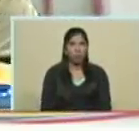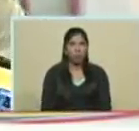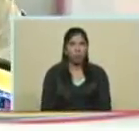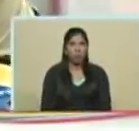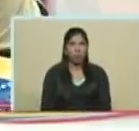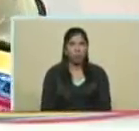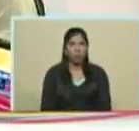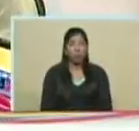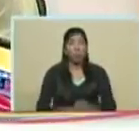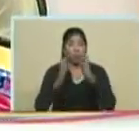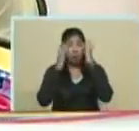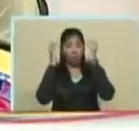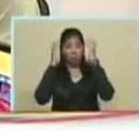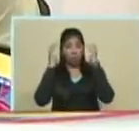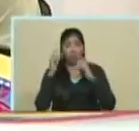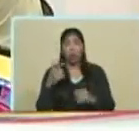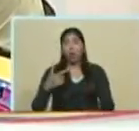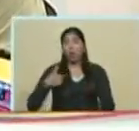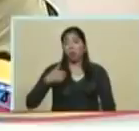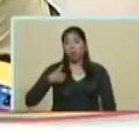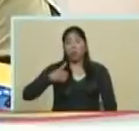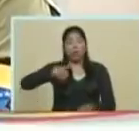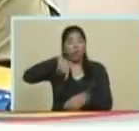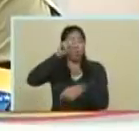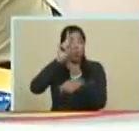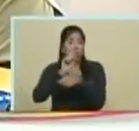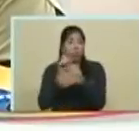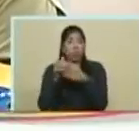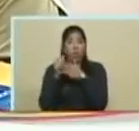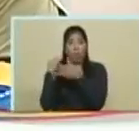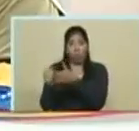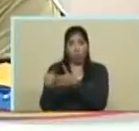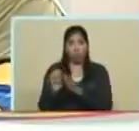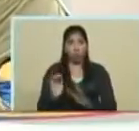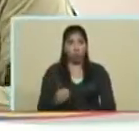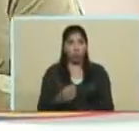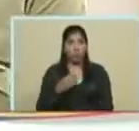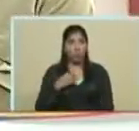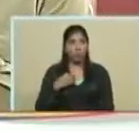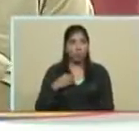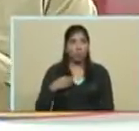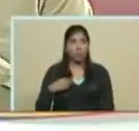Ramos Alud dice que va a ser el candidato único de la MUP.